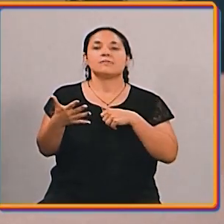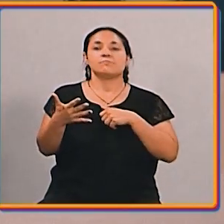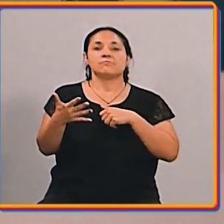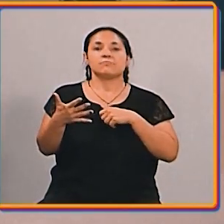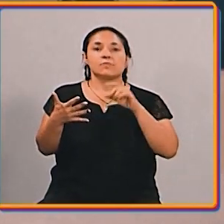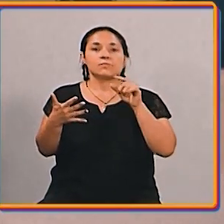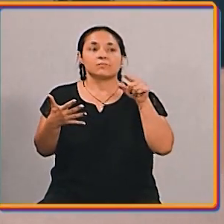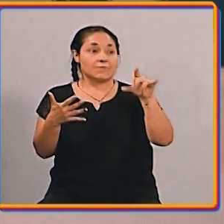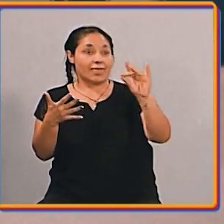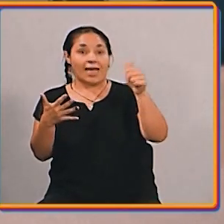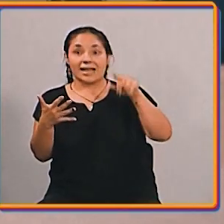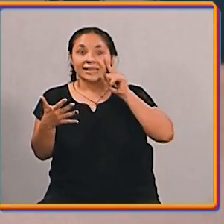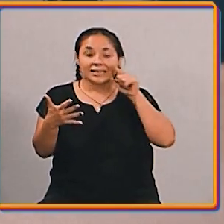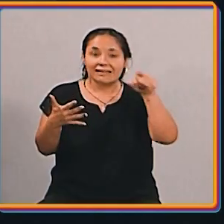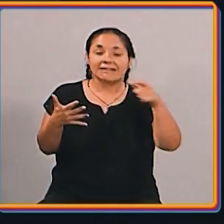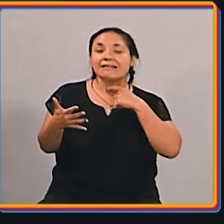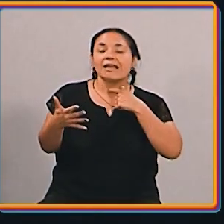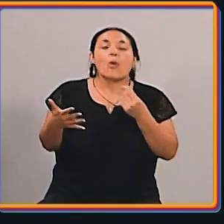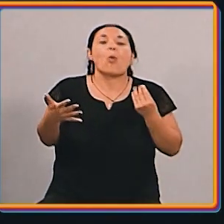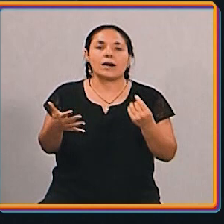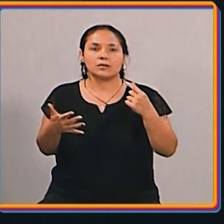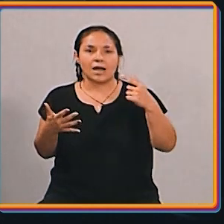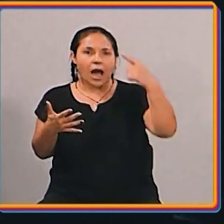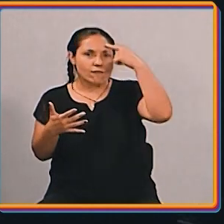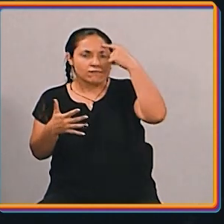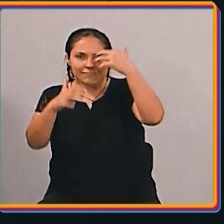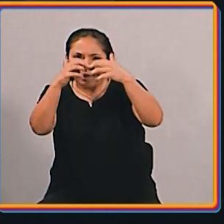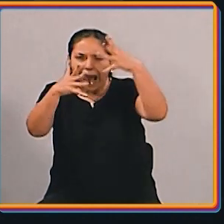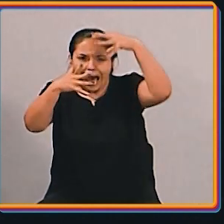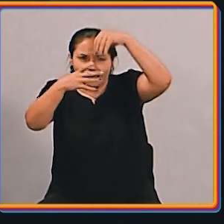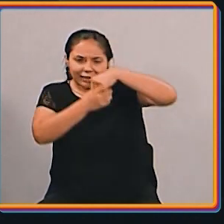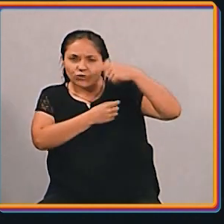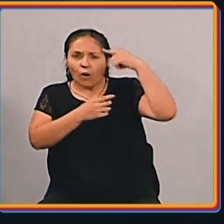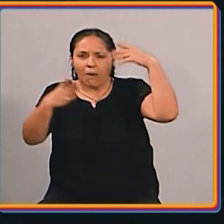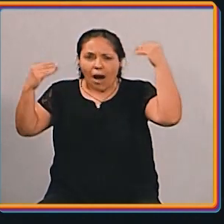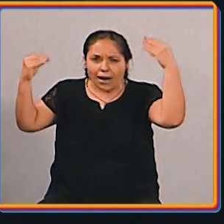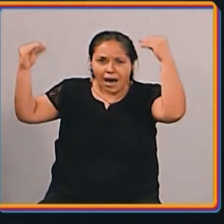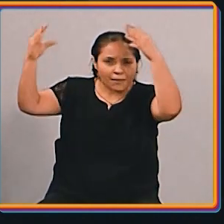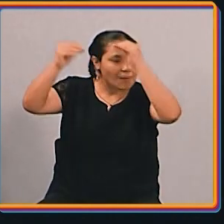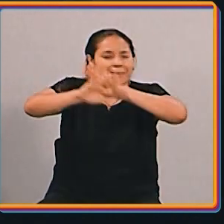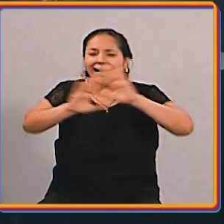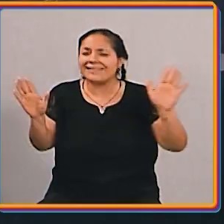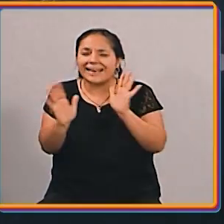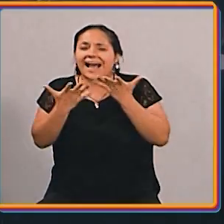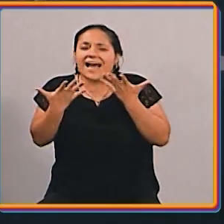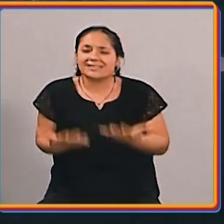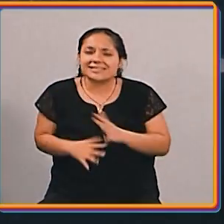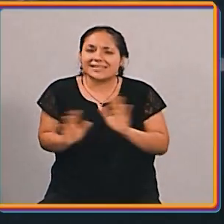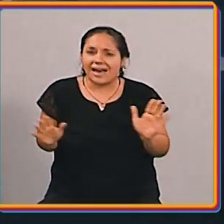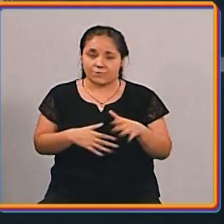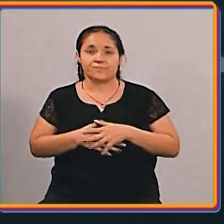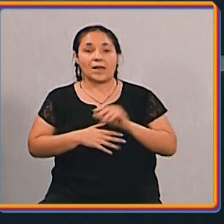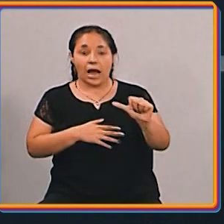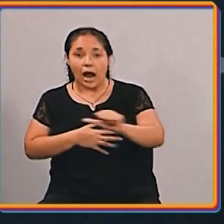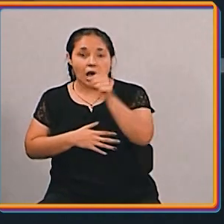Lo único que quiere Dani es que las voces dentro de su cabeza lo dejen en paz, así que para poder ganar el juego necesita que el resto de